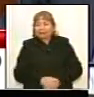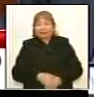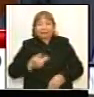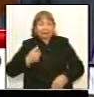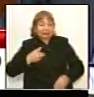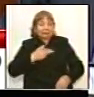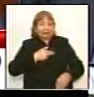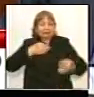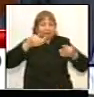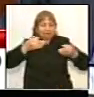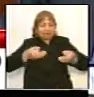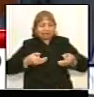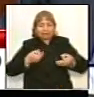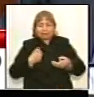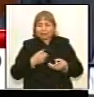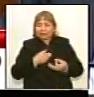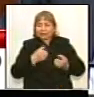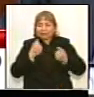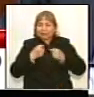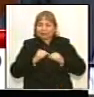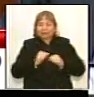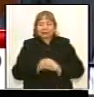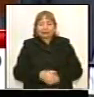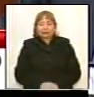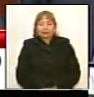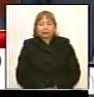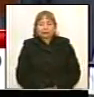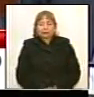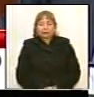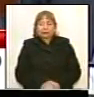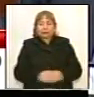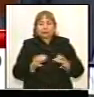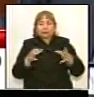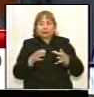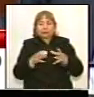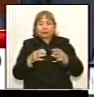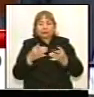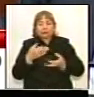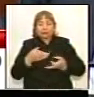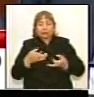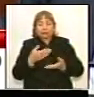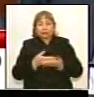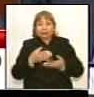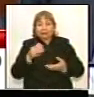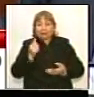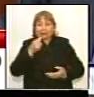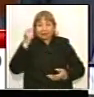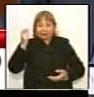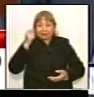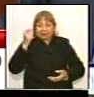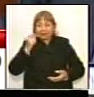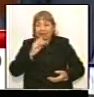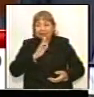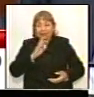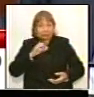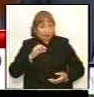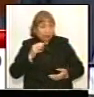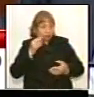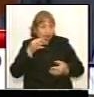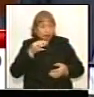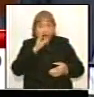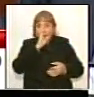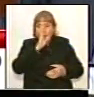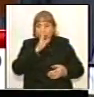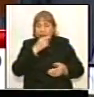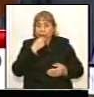Nosotros consideramos que si el propósito de los congresistas de Fuerza Popular y del APRA es serio, es loable, como